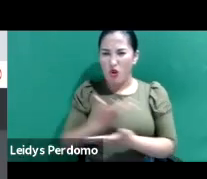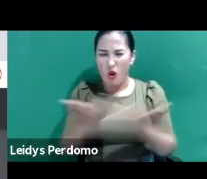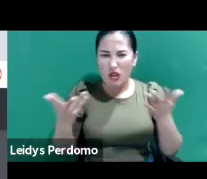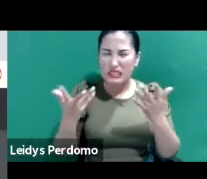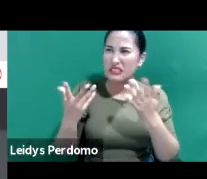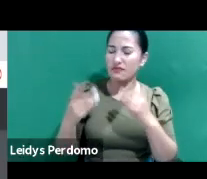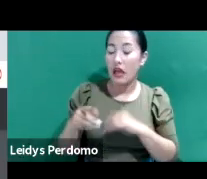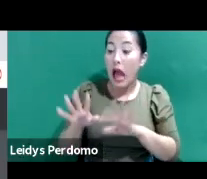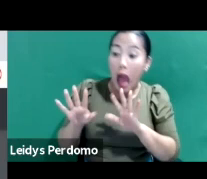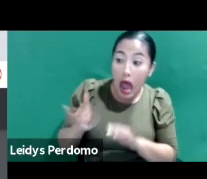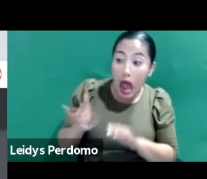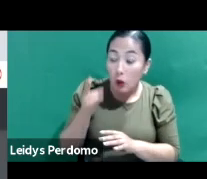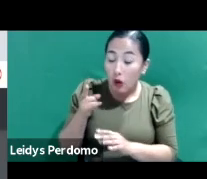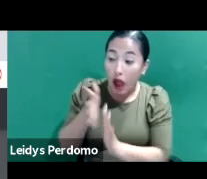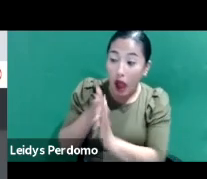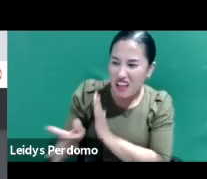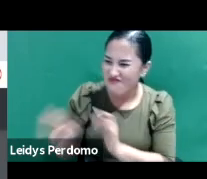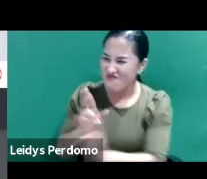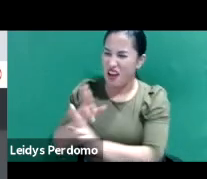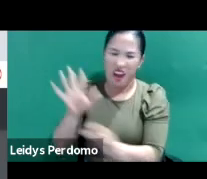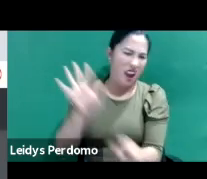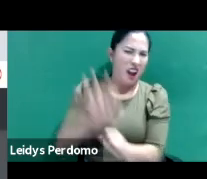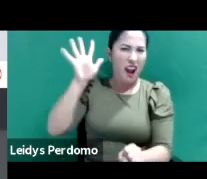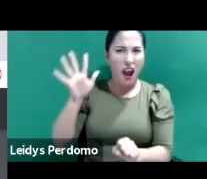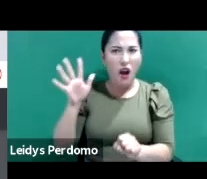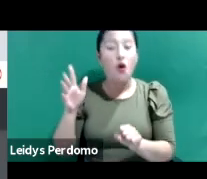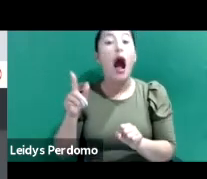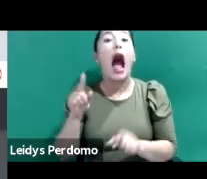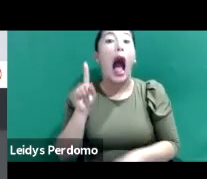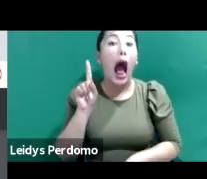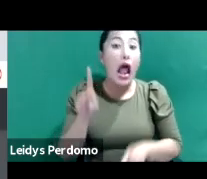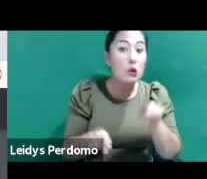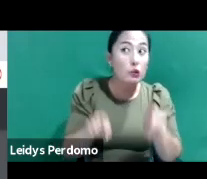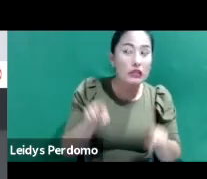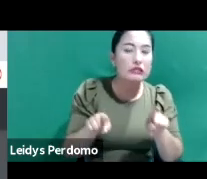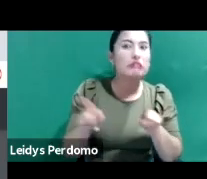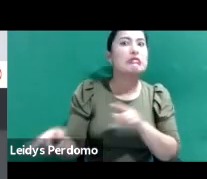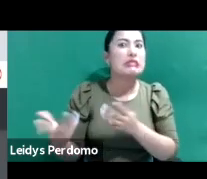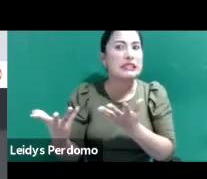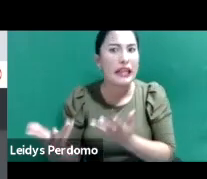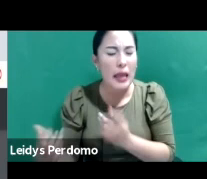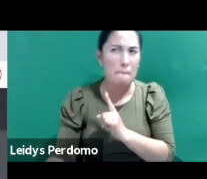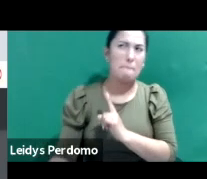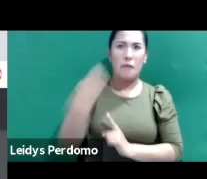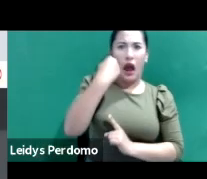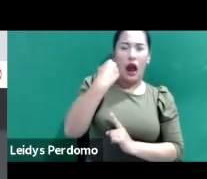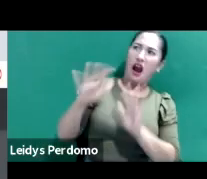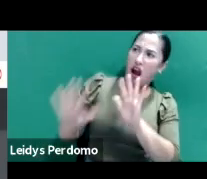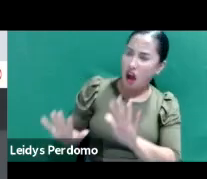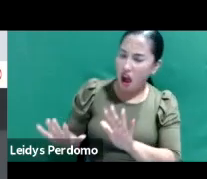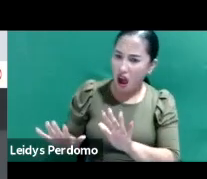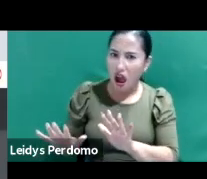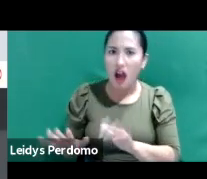cuando le decimos algo y en algún caso nos ha intentado pegar y además ya lo hemos encontrado